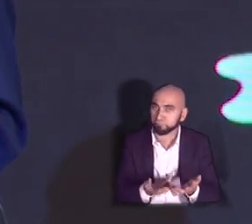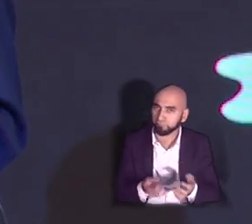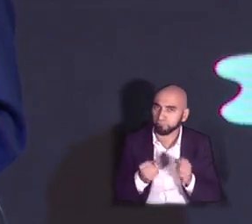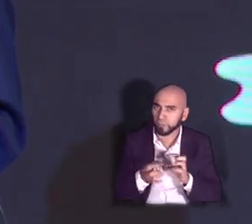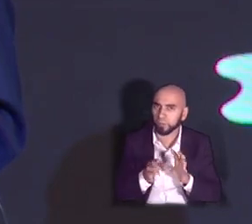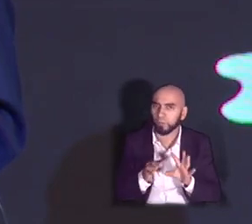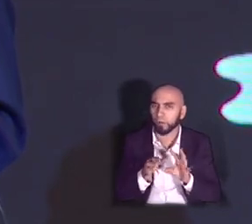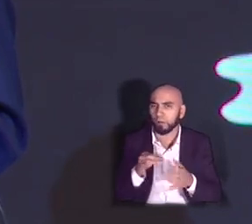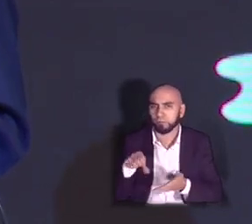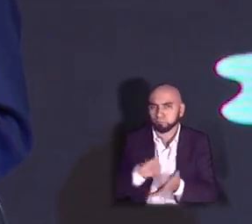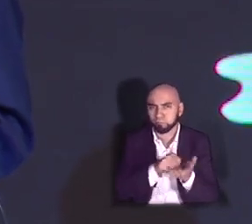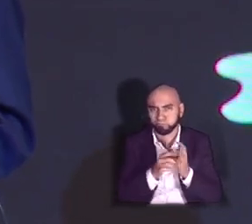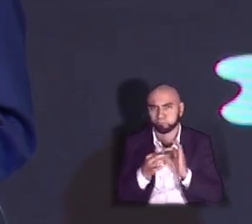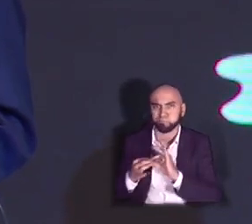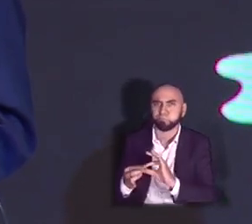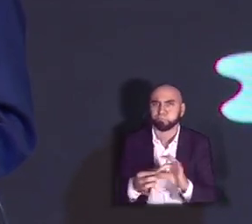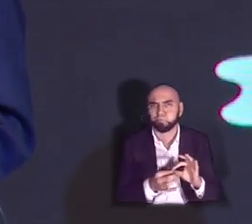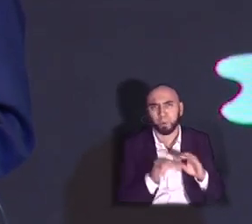podrían hacer.